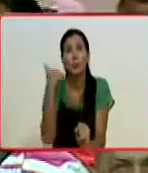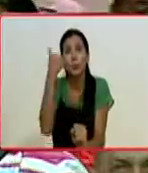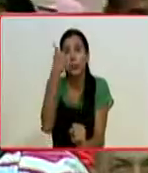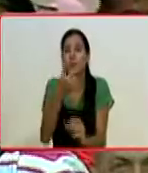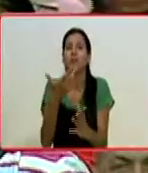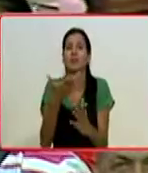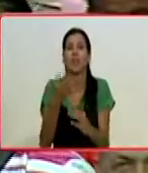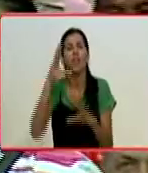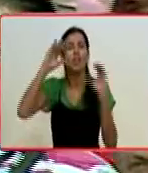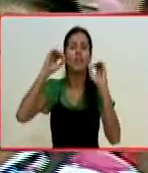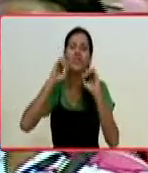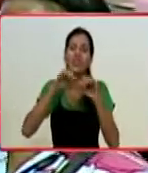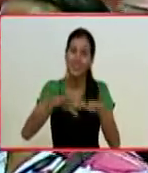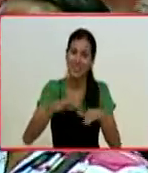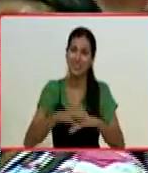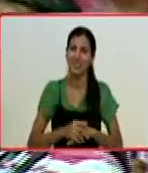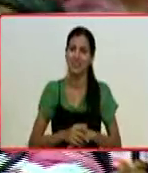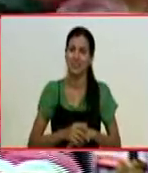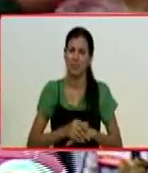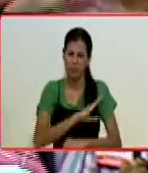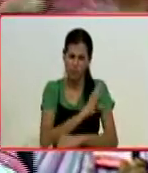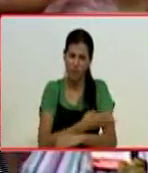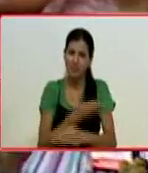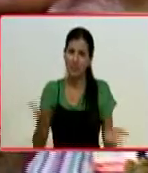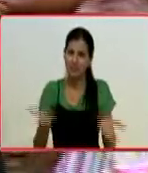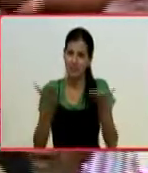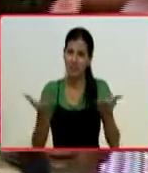Dios te bendiga, pues, con mucha fuerza. Ahora viene